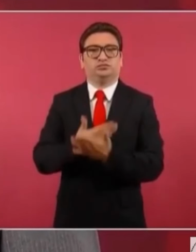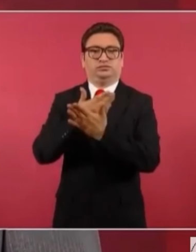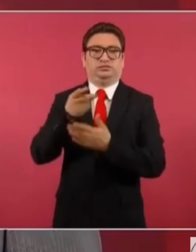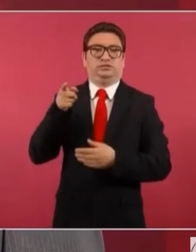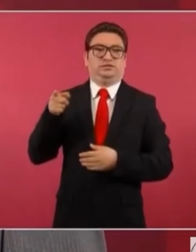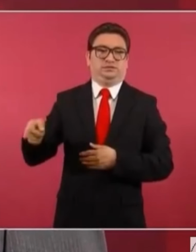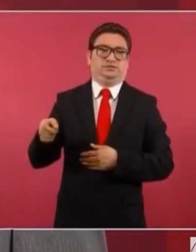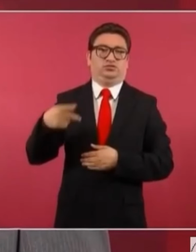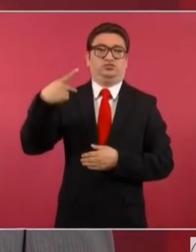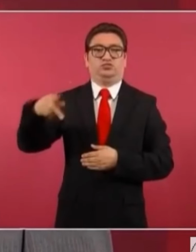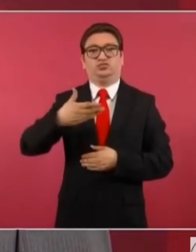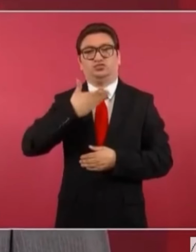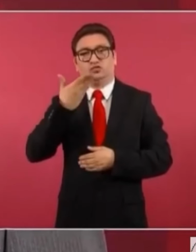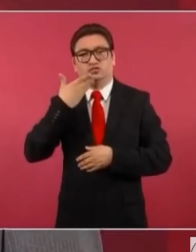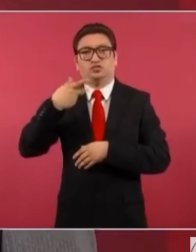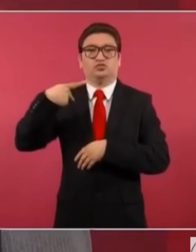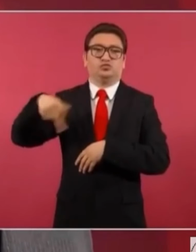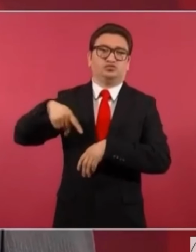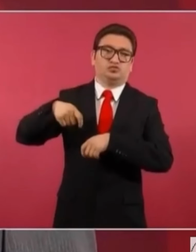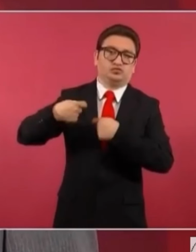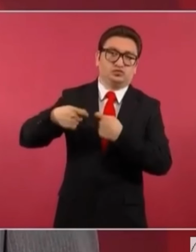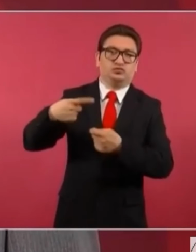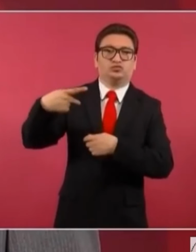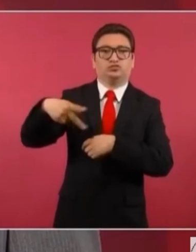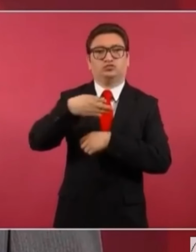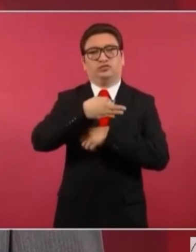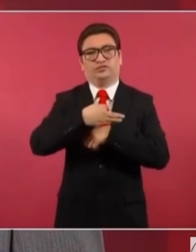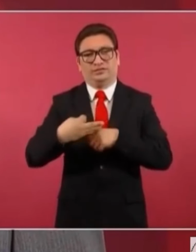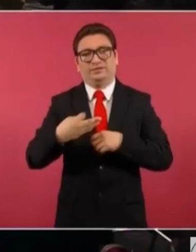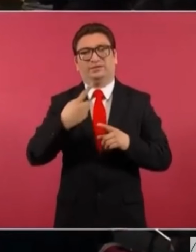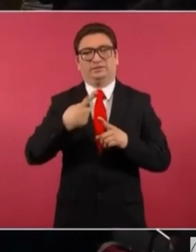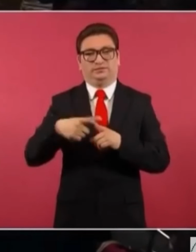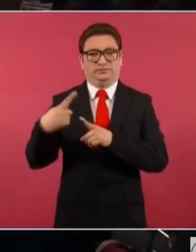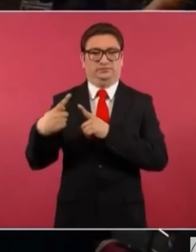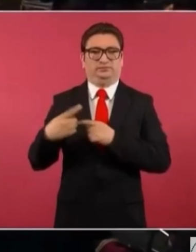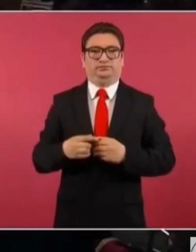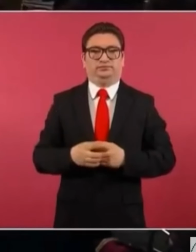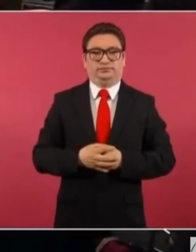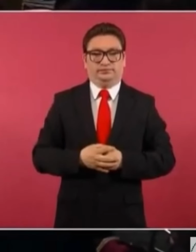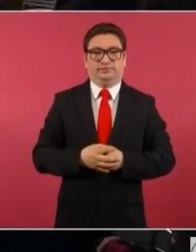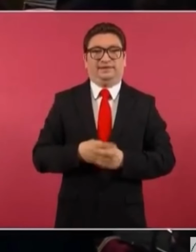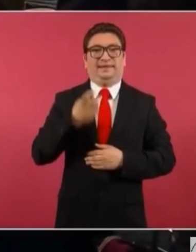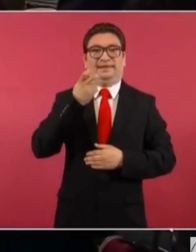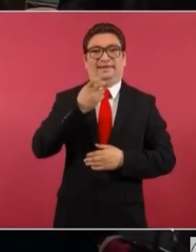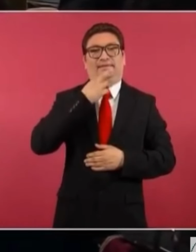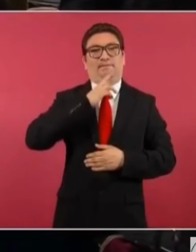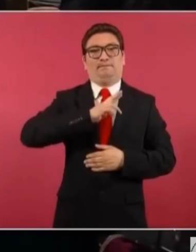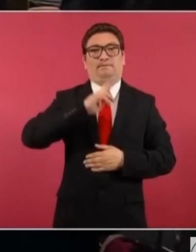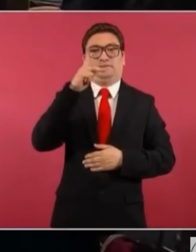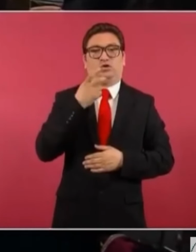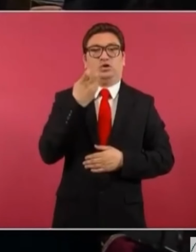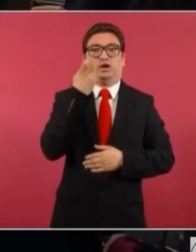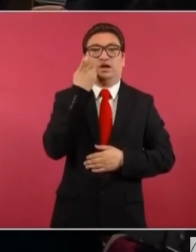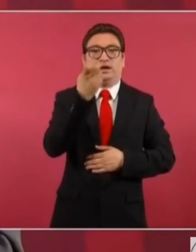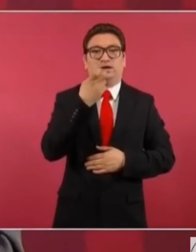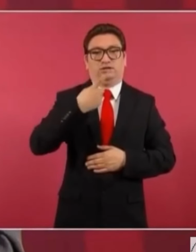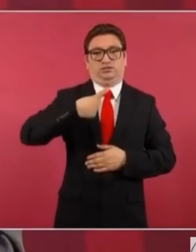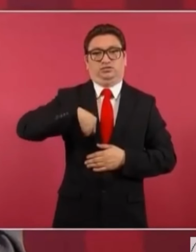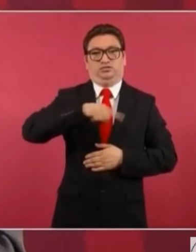donde están sus costumbres, sus familiares. Eso es lo que nosotros